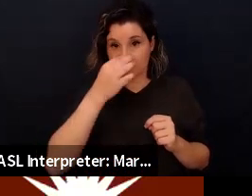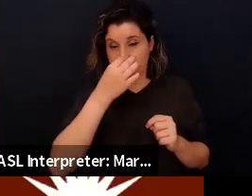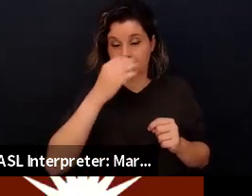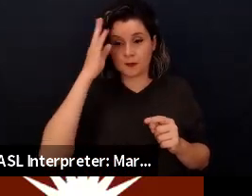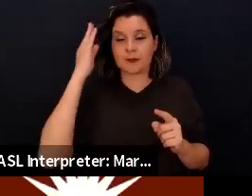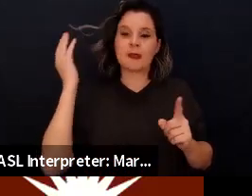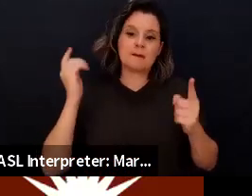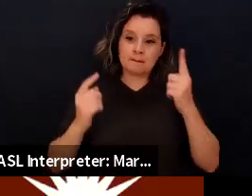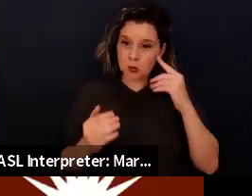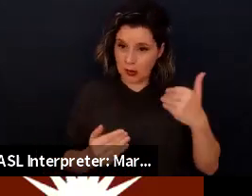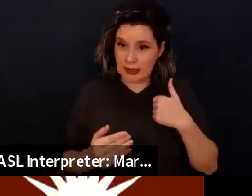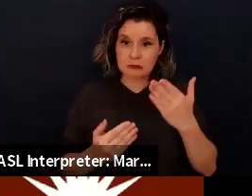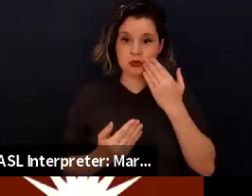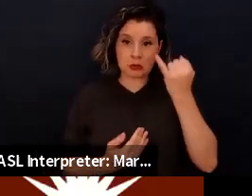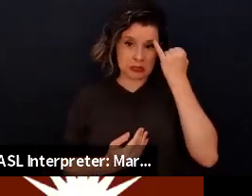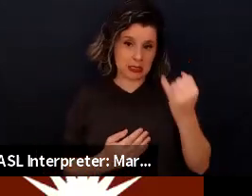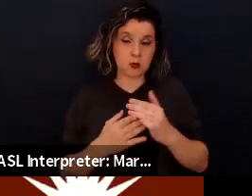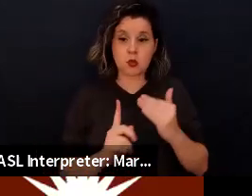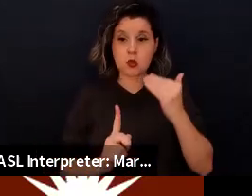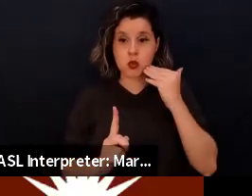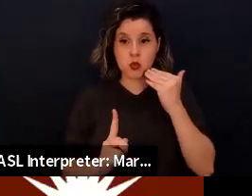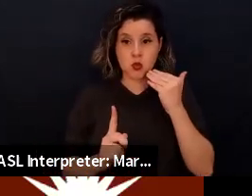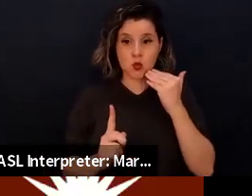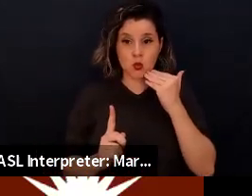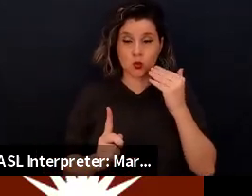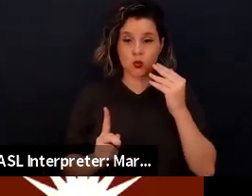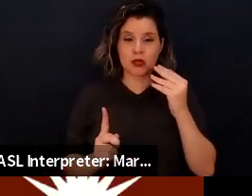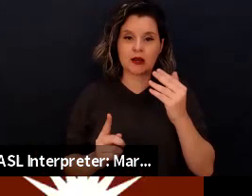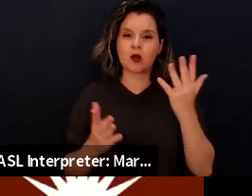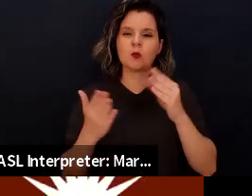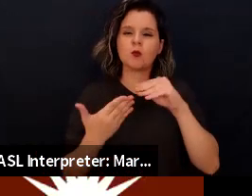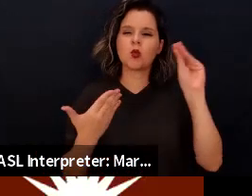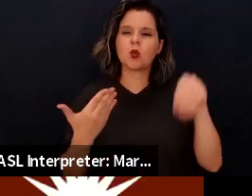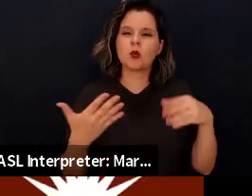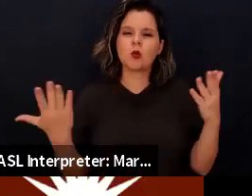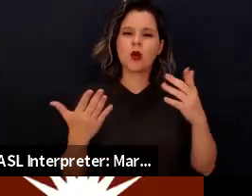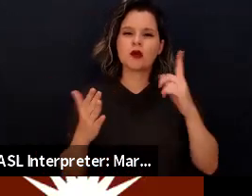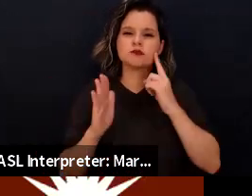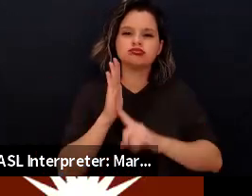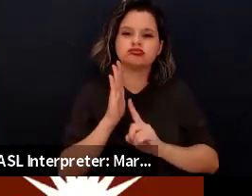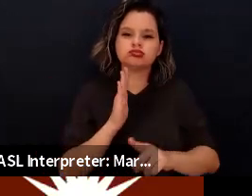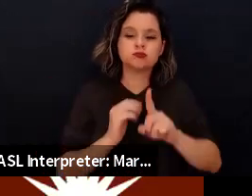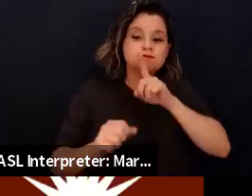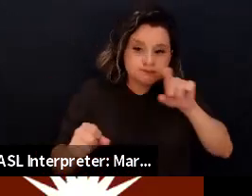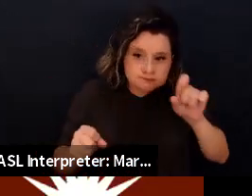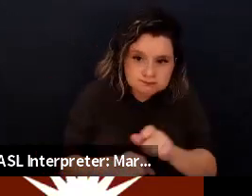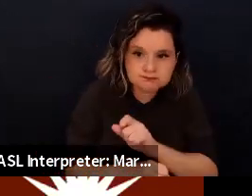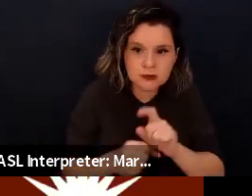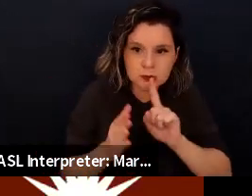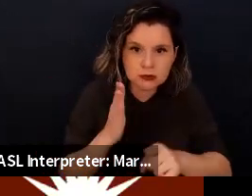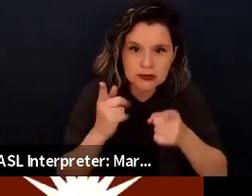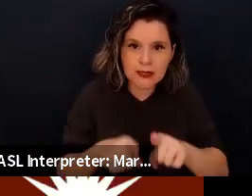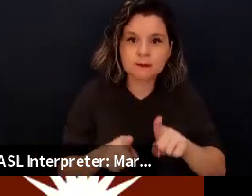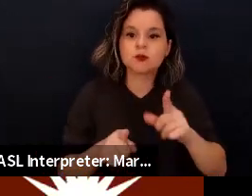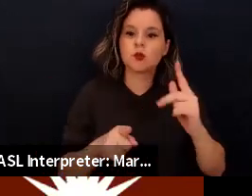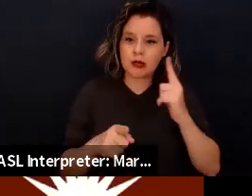Pero para que tengamos una idea, sabemos que ¿cuál es el porcentaje de investigaciones que se realizan cuando existe